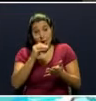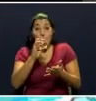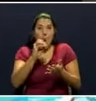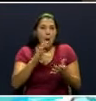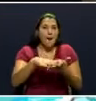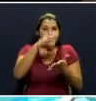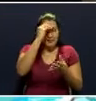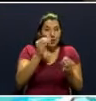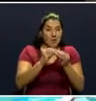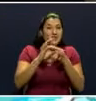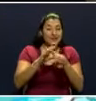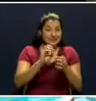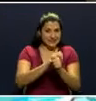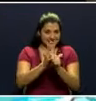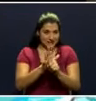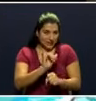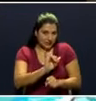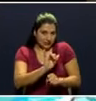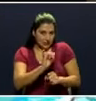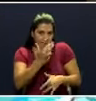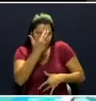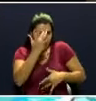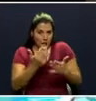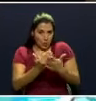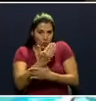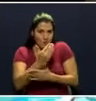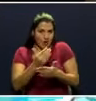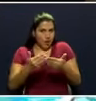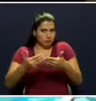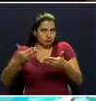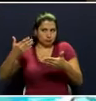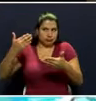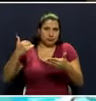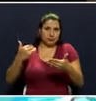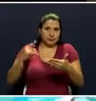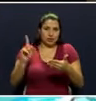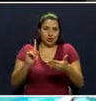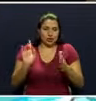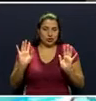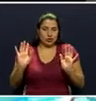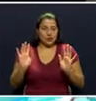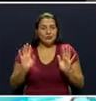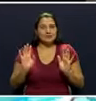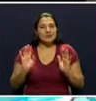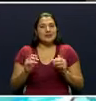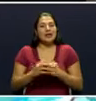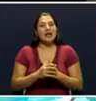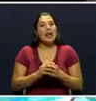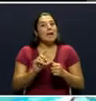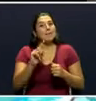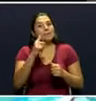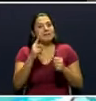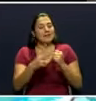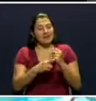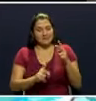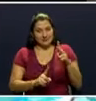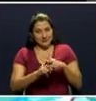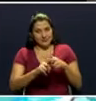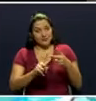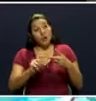existía antes en la historia de los seres, del Homo sapiens. Otro de los